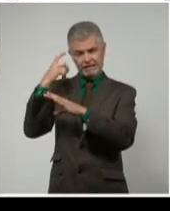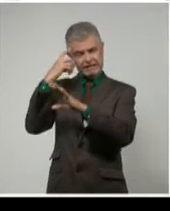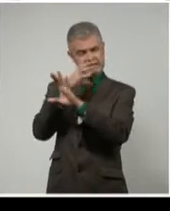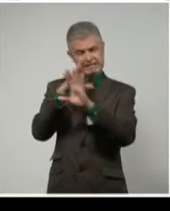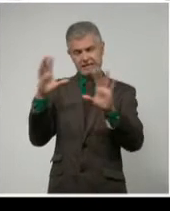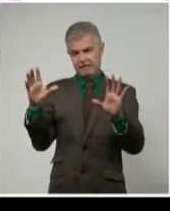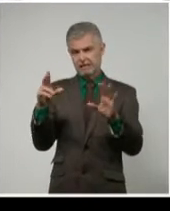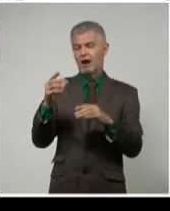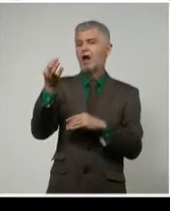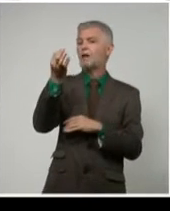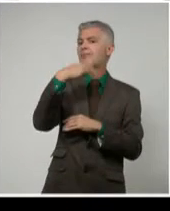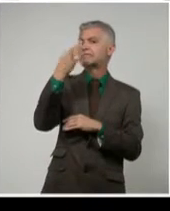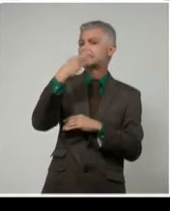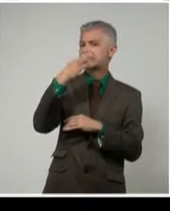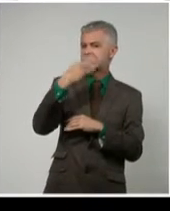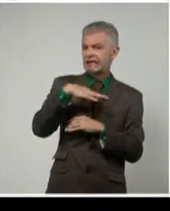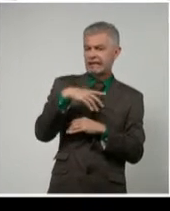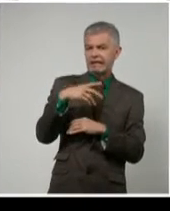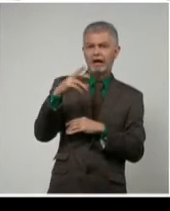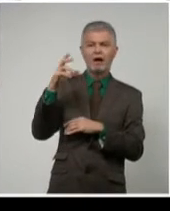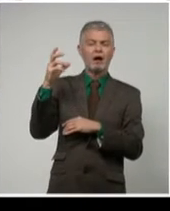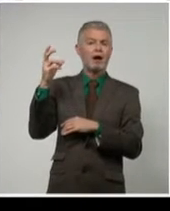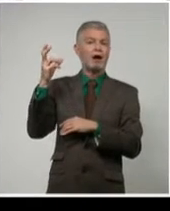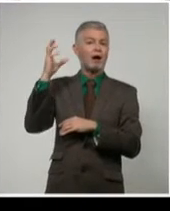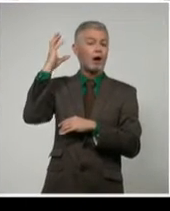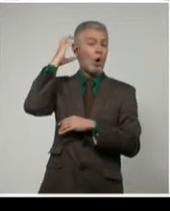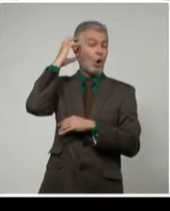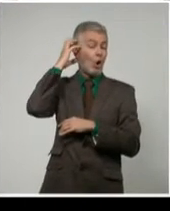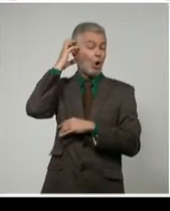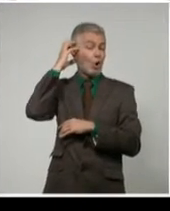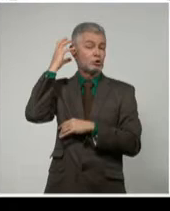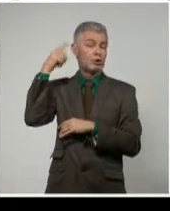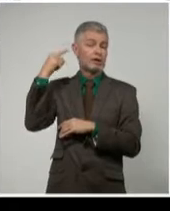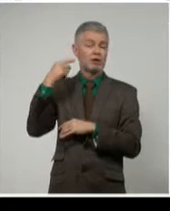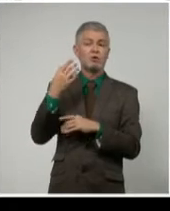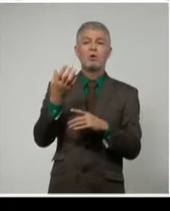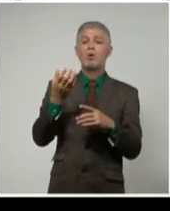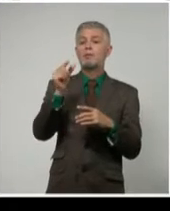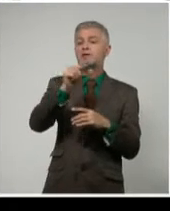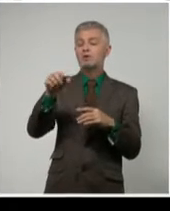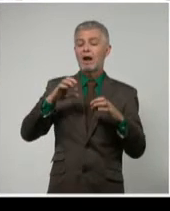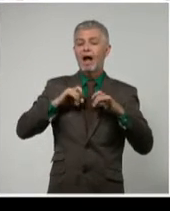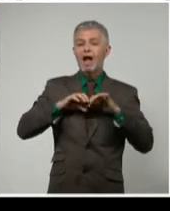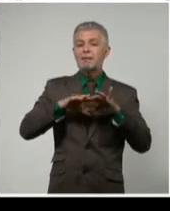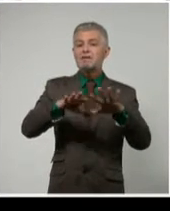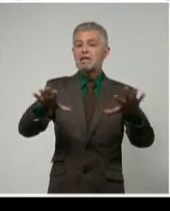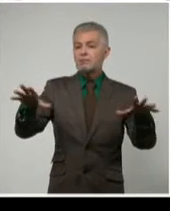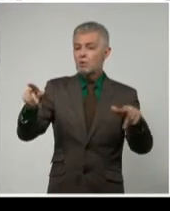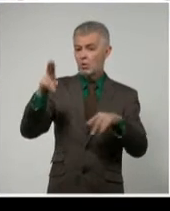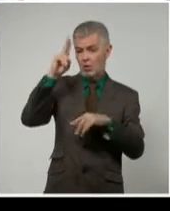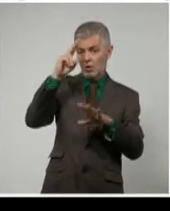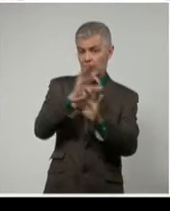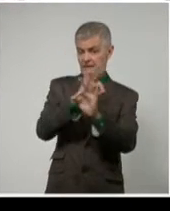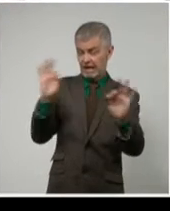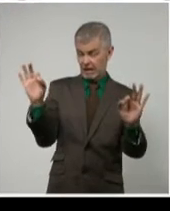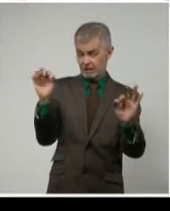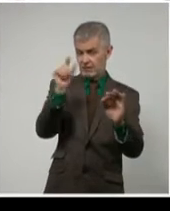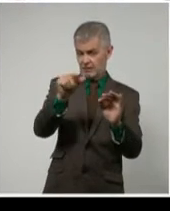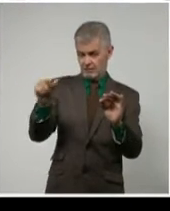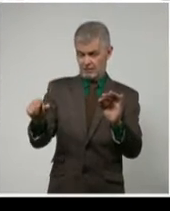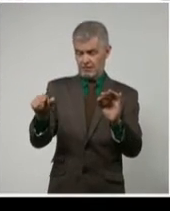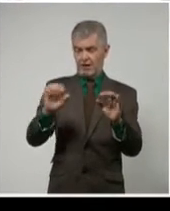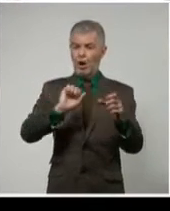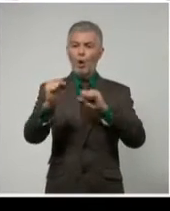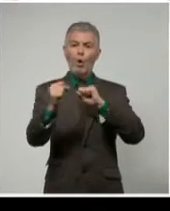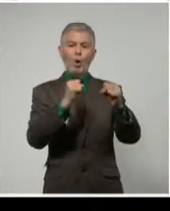campo de la medicina, otorrinos, epidemiólogos, especialistas que tienen que ver, por ejemplo, con el control